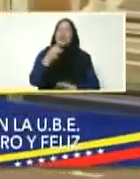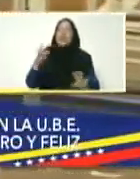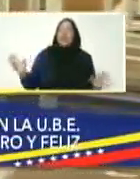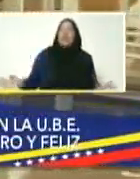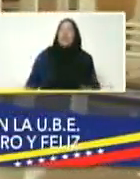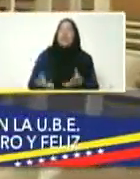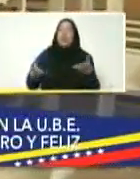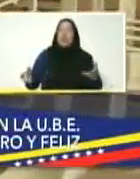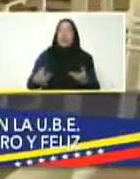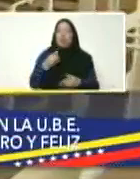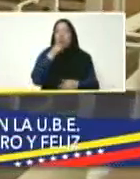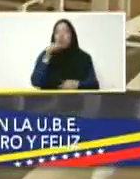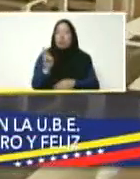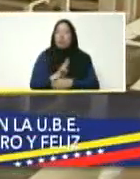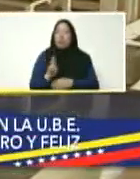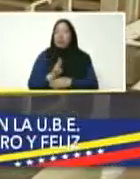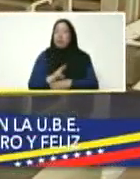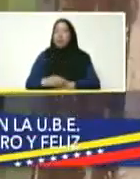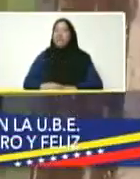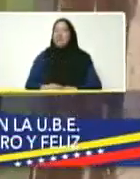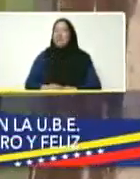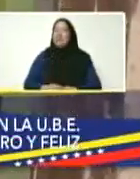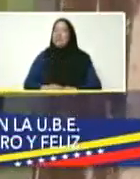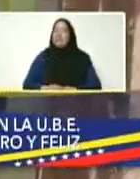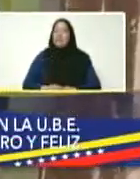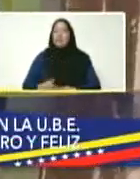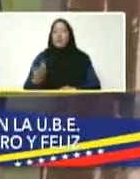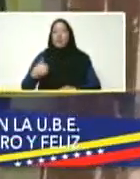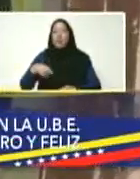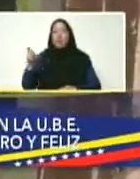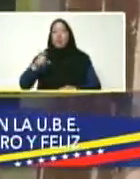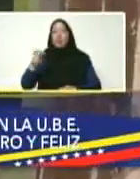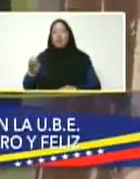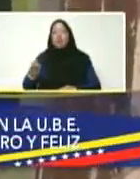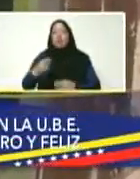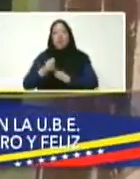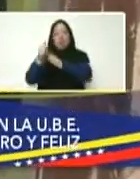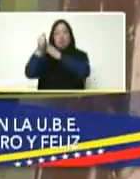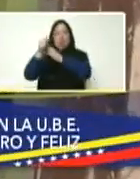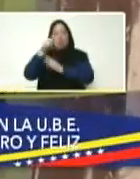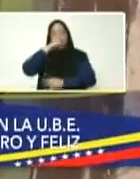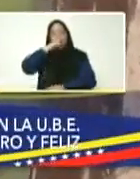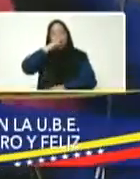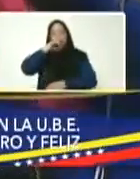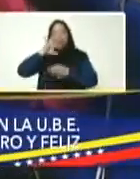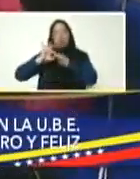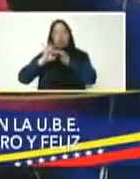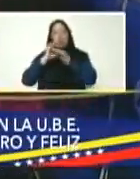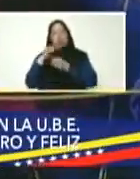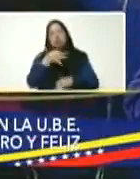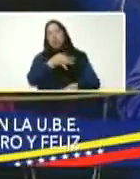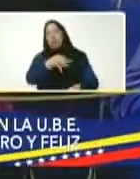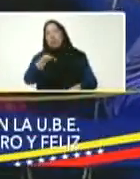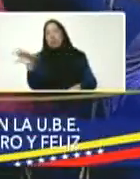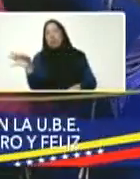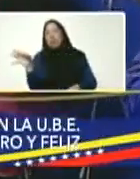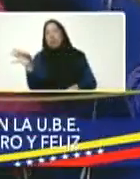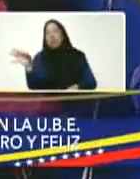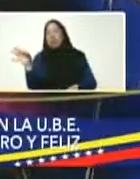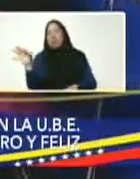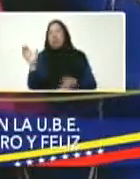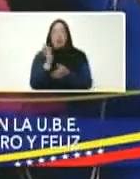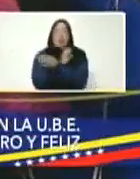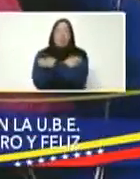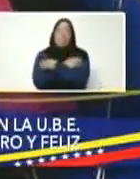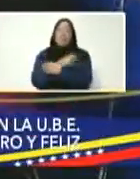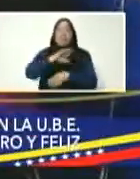nuestro pueblo venezolano, y usted que es el capitán de este barco, mi querido presidente, en unión perfecta, toda una contaminación aquí de